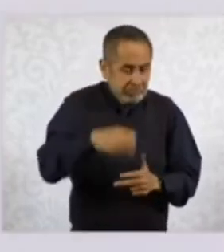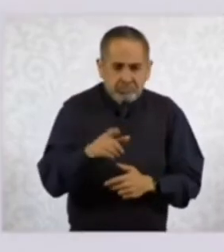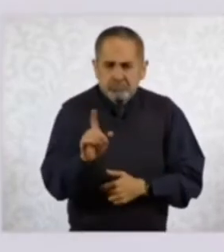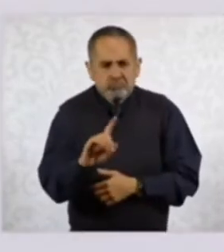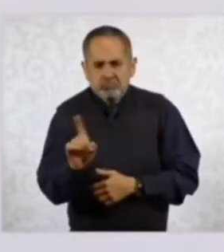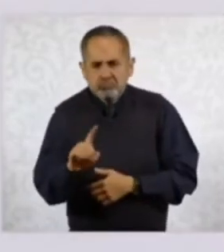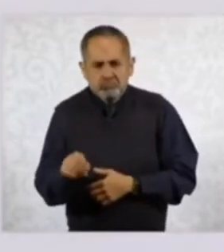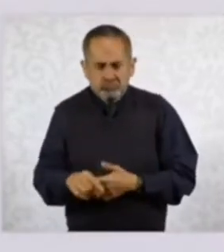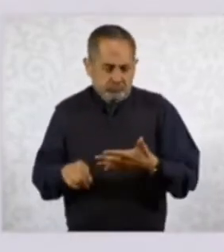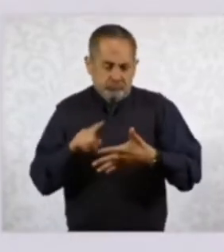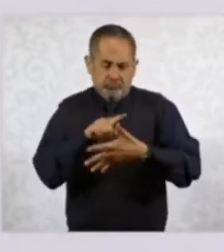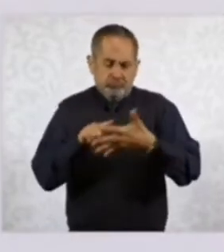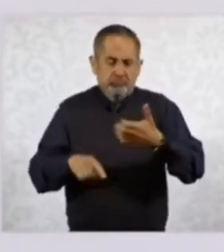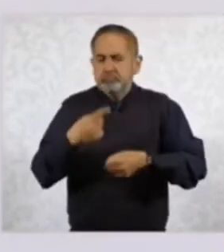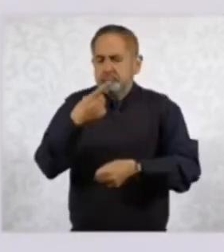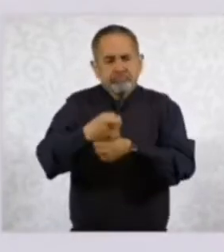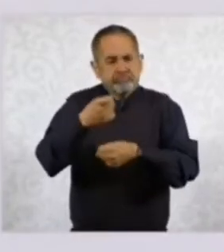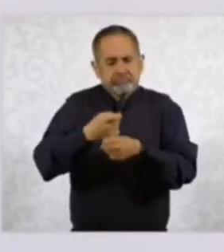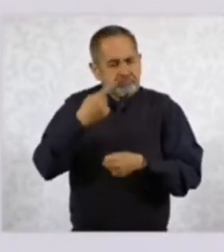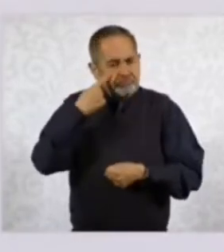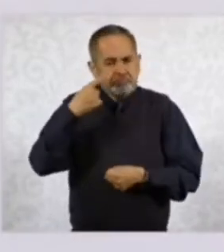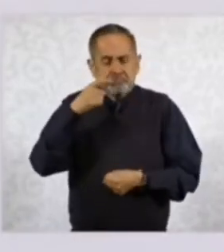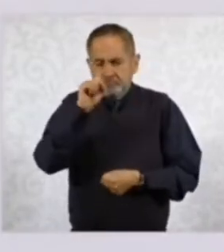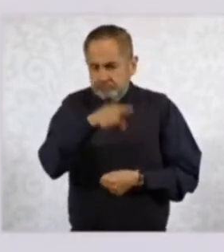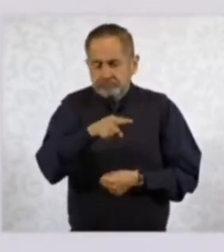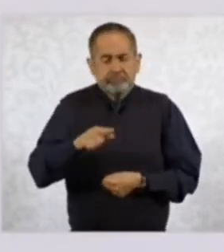primero sigue siendo Guanajuato.